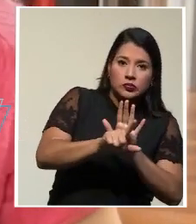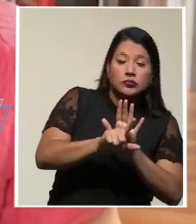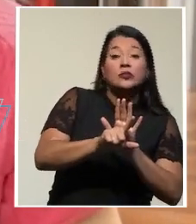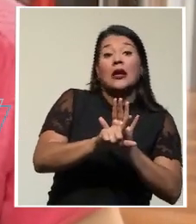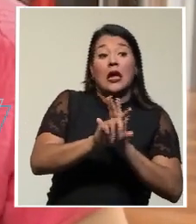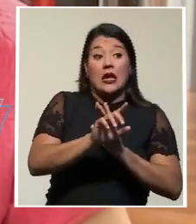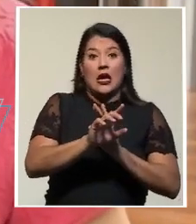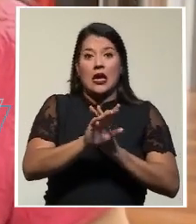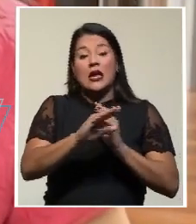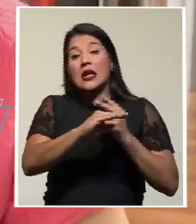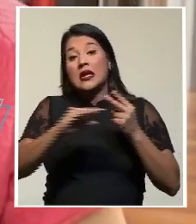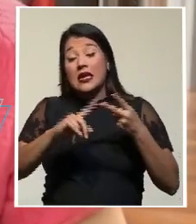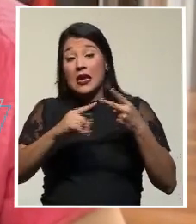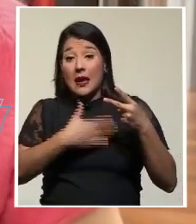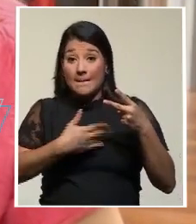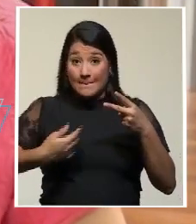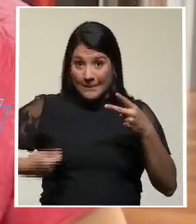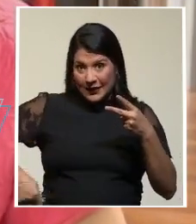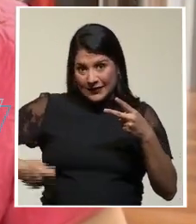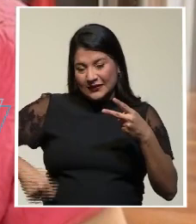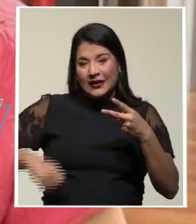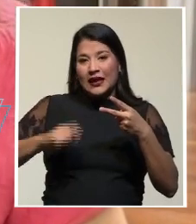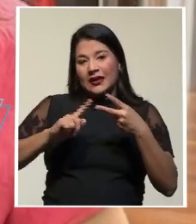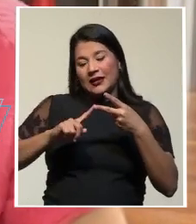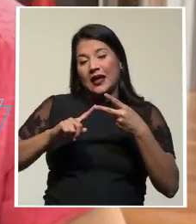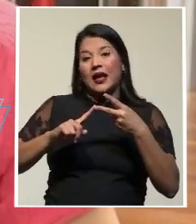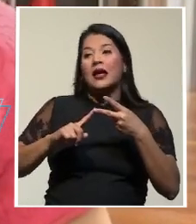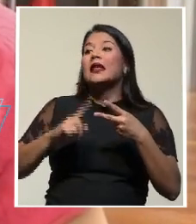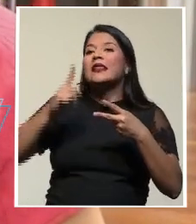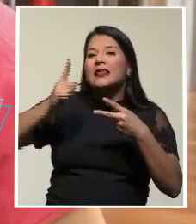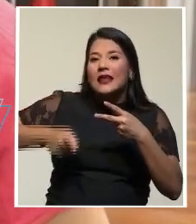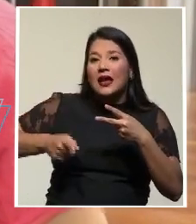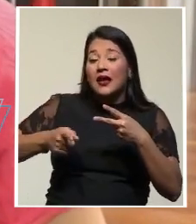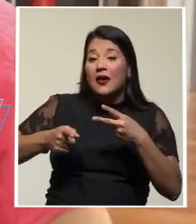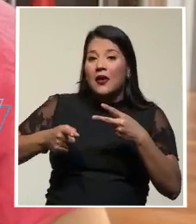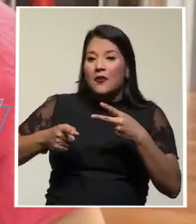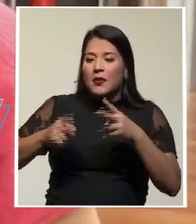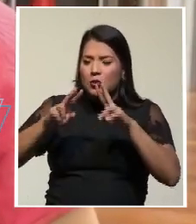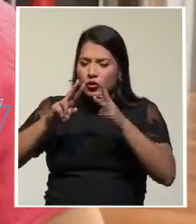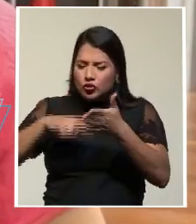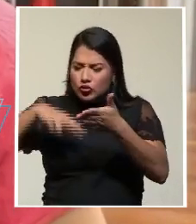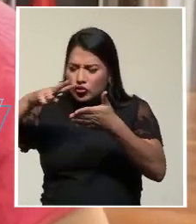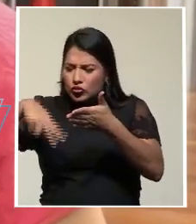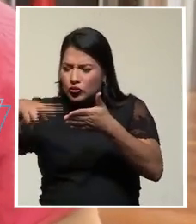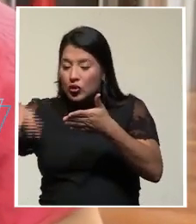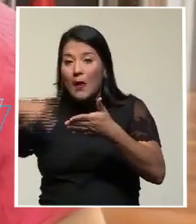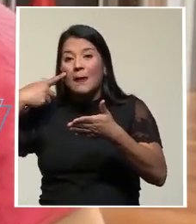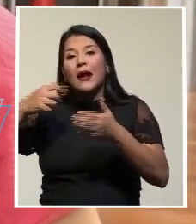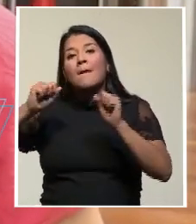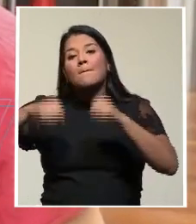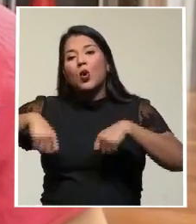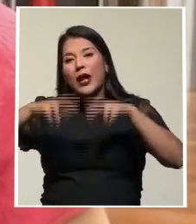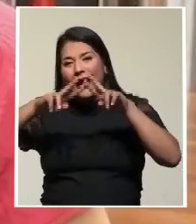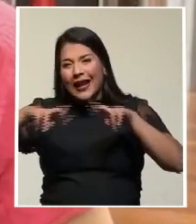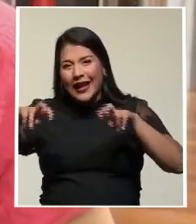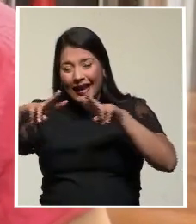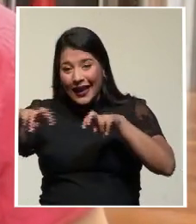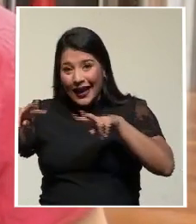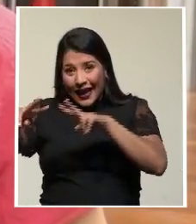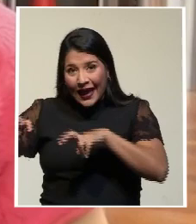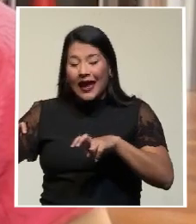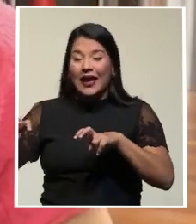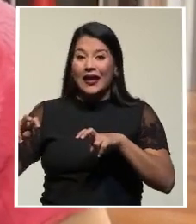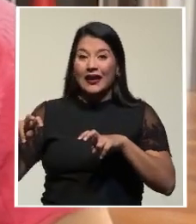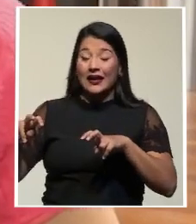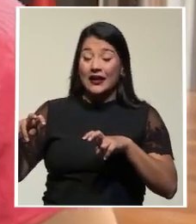el expediente a la Comisión de Consultas de Constitucionalidad para que se pueda hacer el respectivo análisis de los alcances que están previstos en